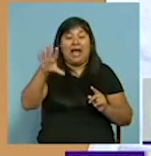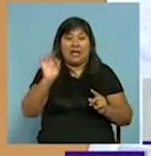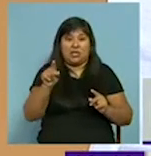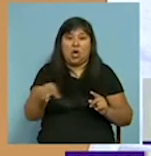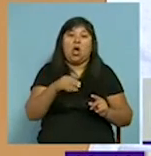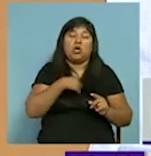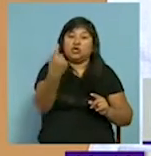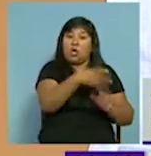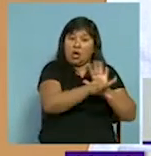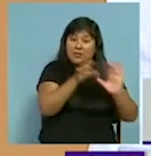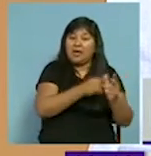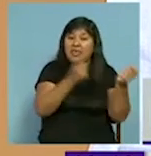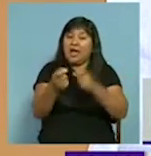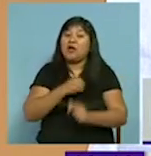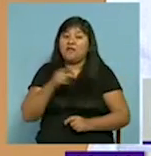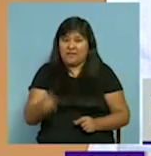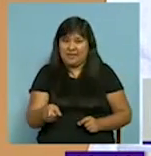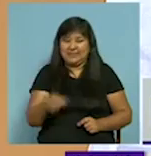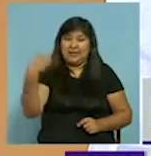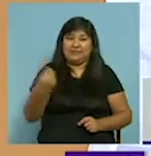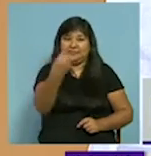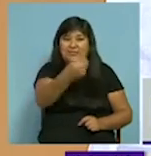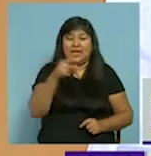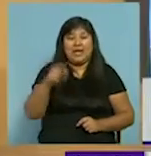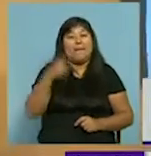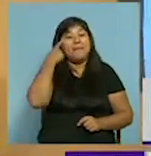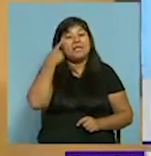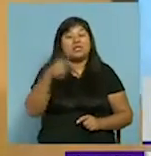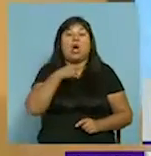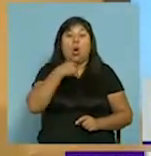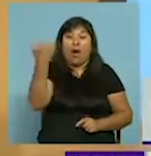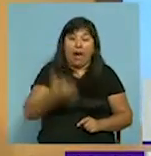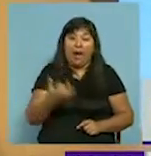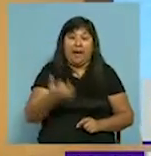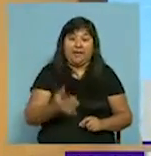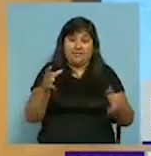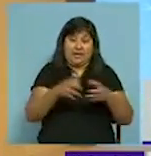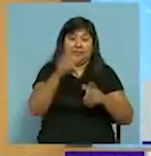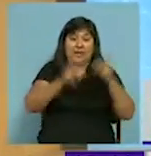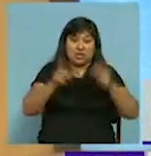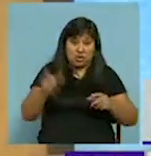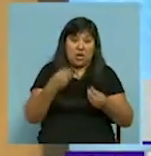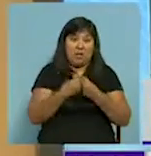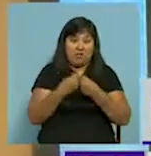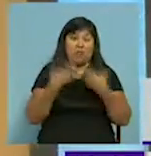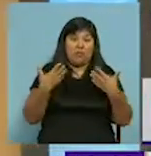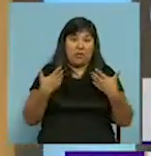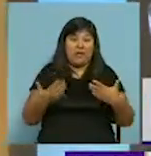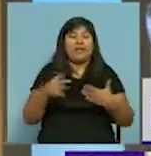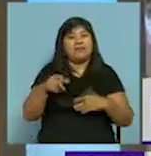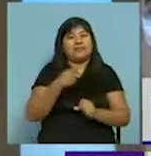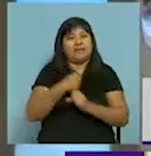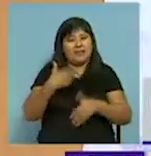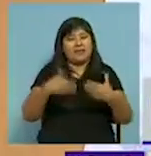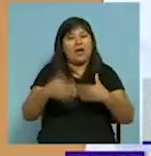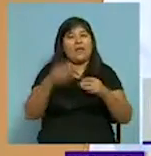la confianza para que dirija la primera división creo que en jujuy hay mucha gente capacitada para poder poder desarrollar buenos buenos proyectos